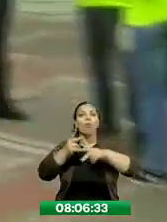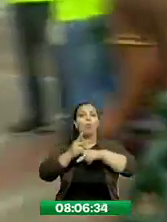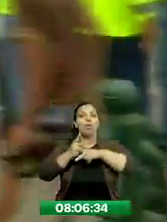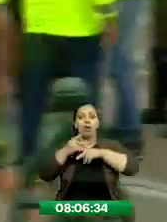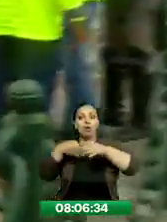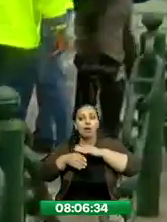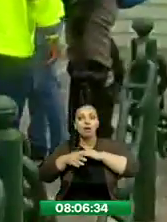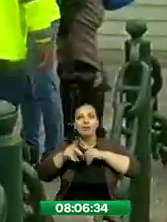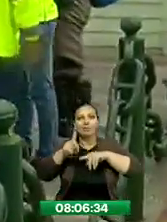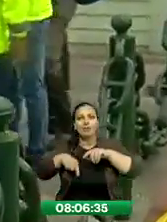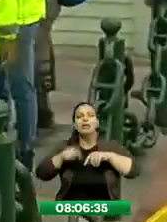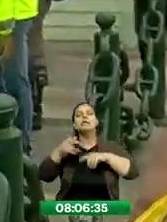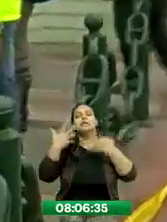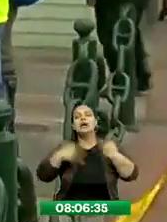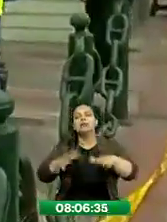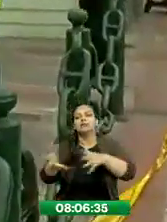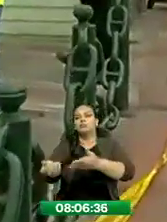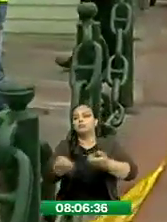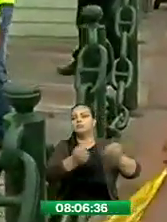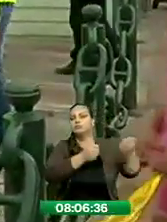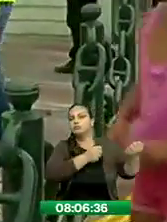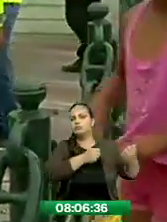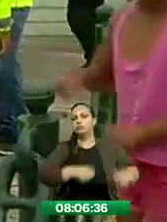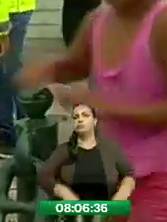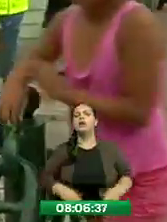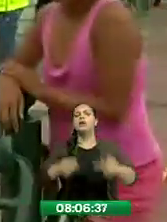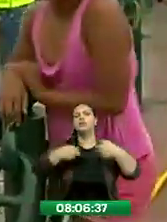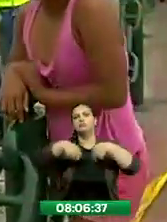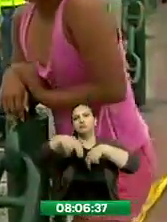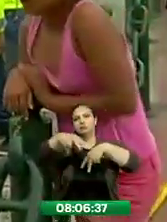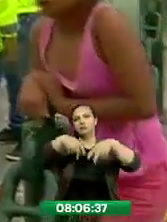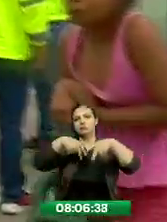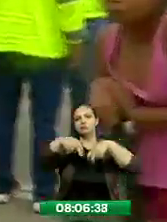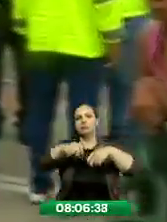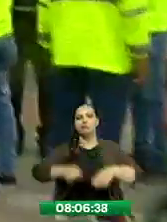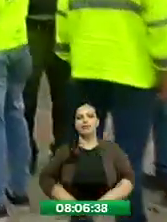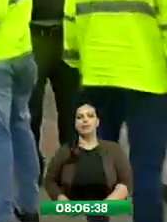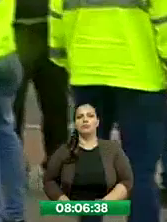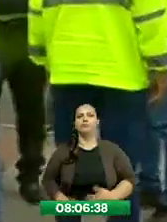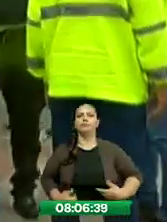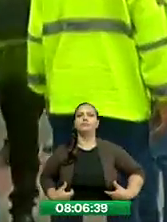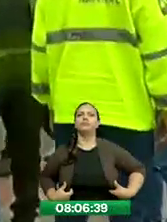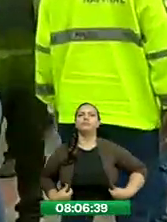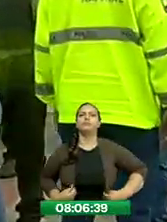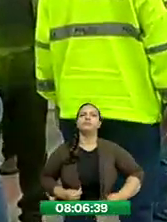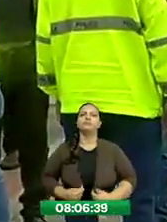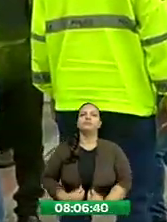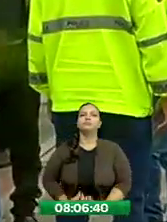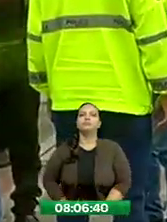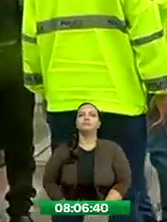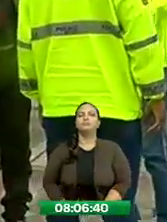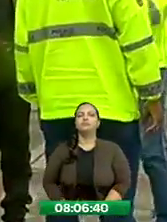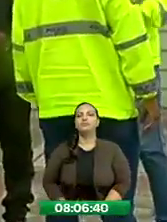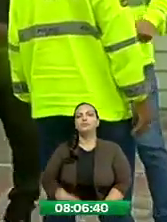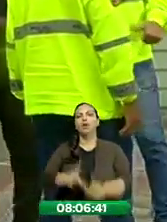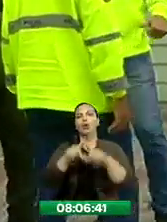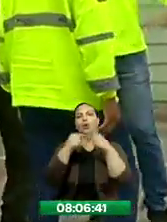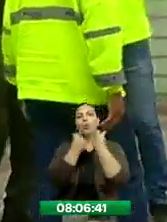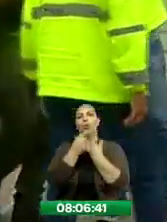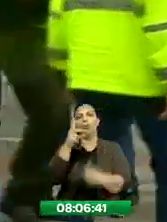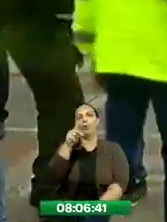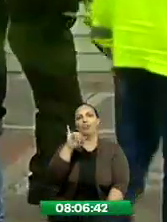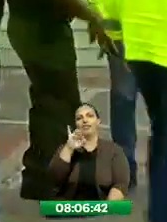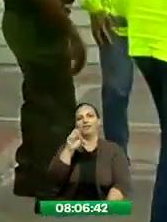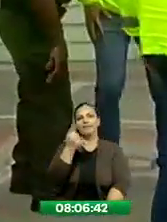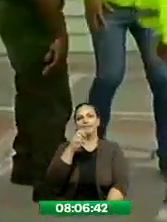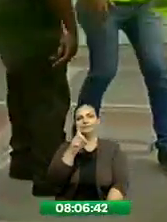sigue conversando con los habitantes, compañeros, precisamente para conocer un poco más de detalles. Ahí estamos observando la DINASET y también